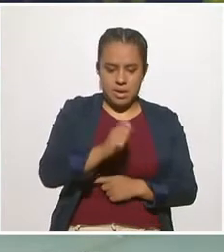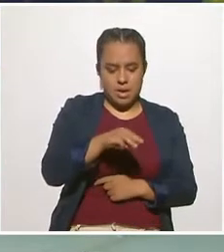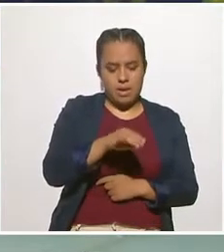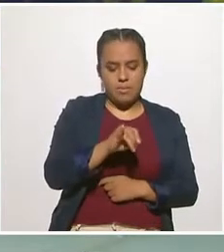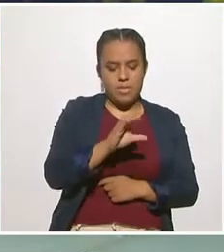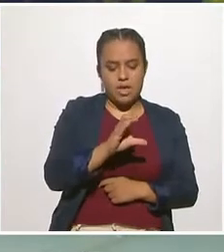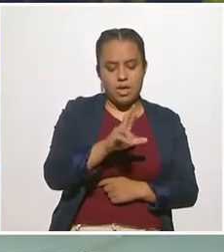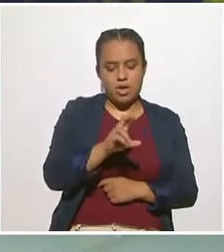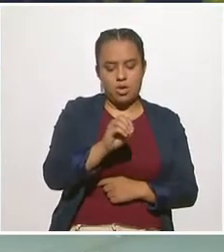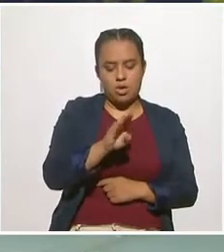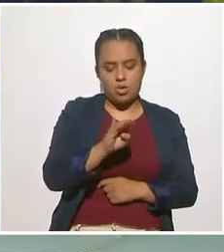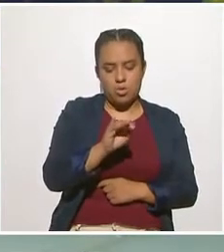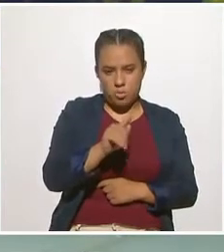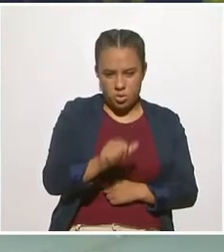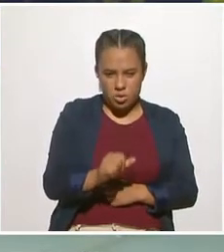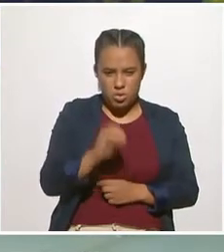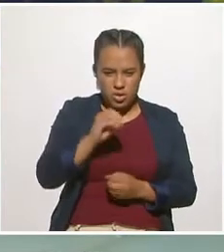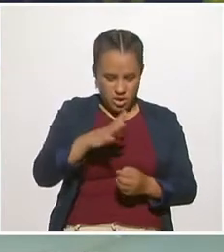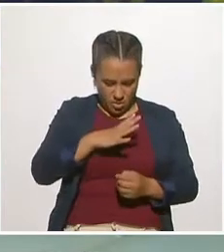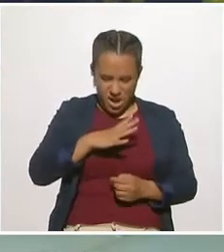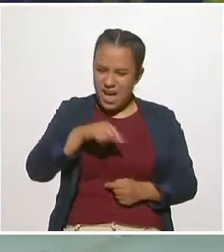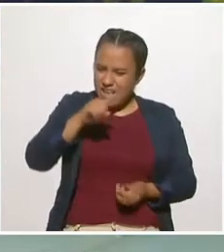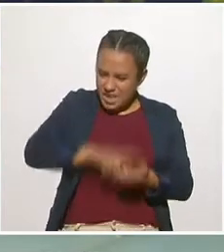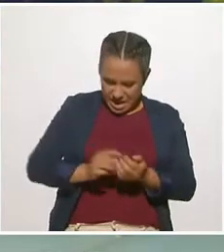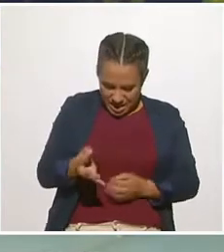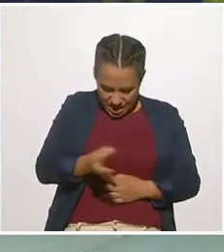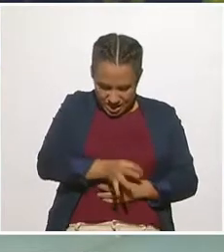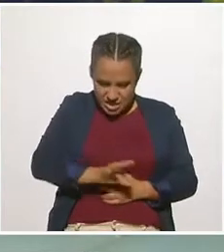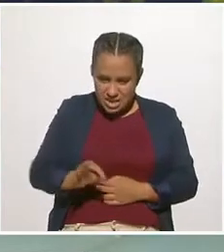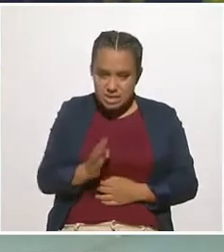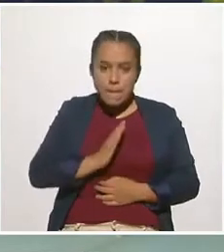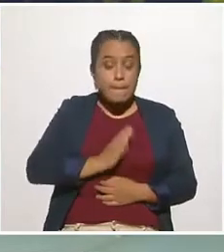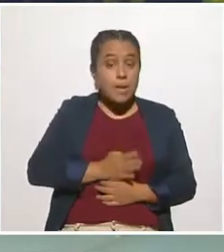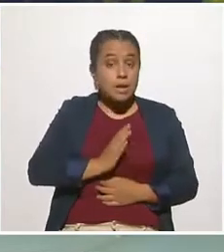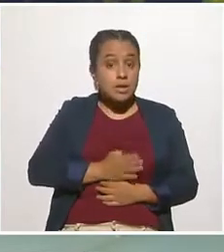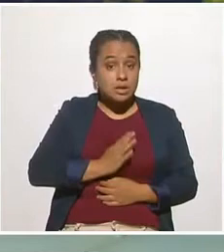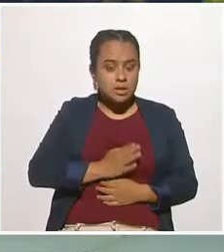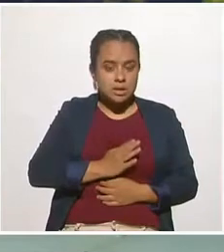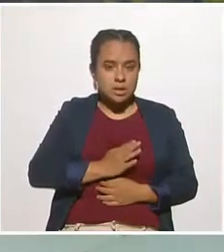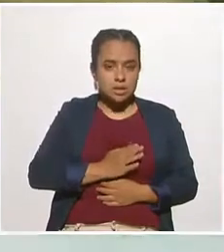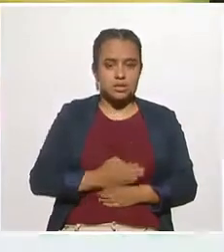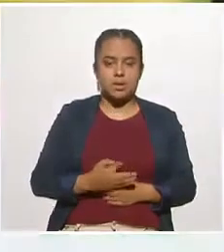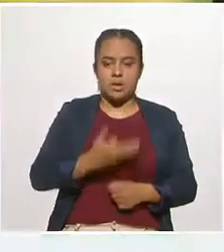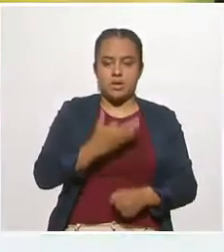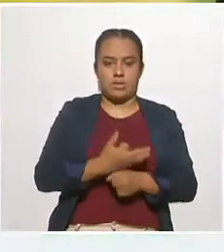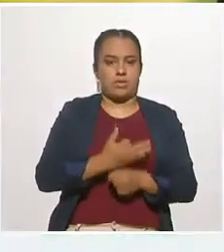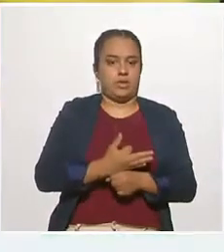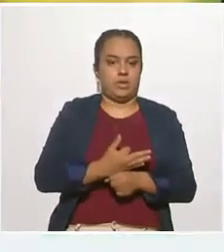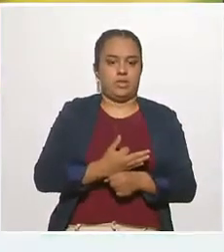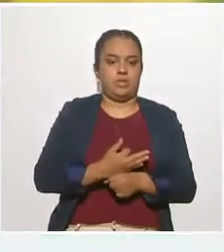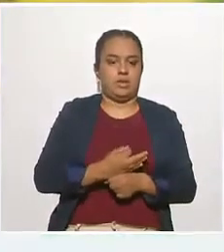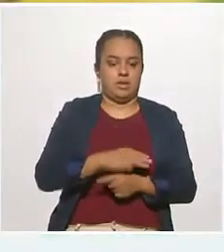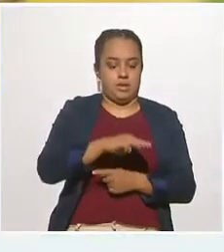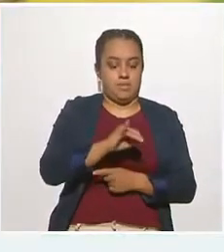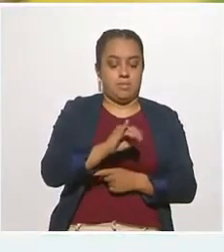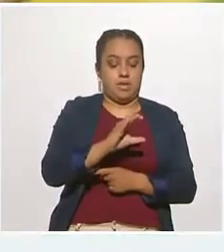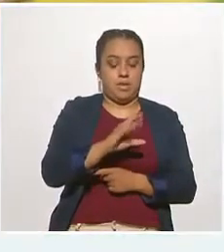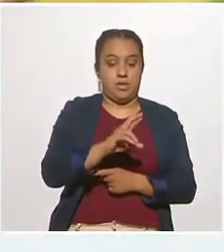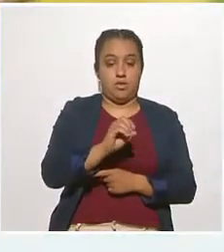en nuestro intestino, que vaya, es ahorita también como el boom de la microbiota, se están haciendo